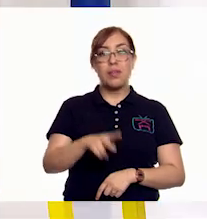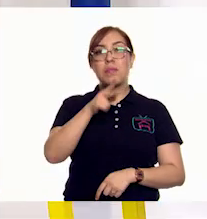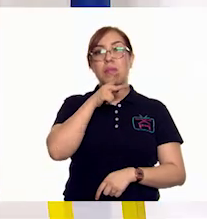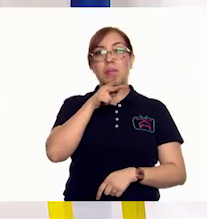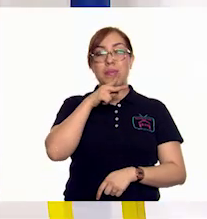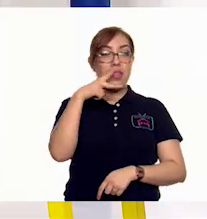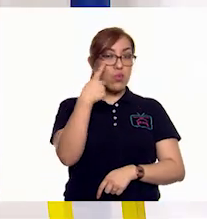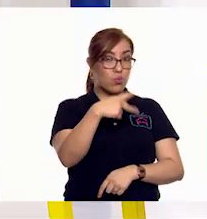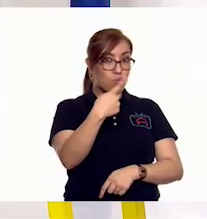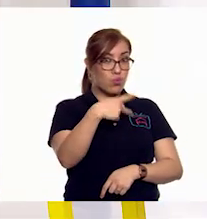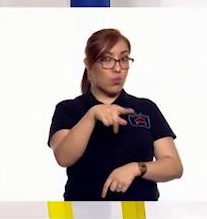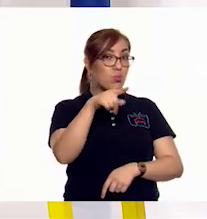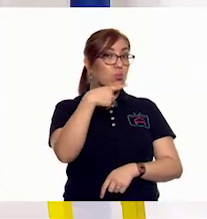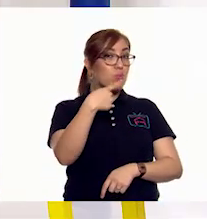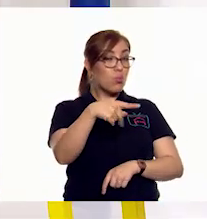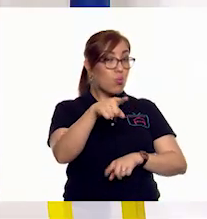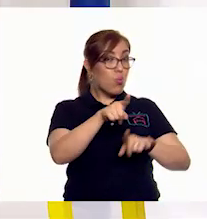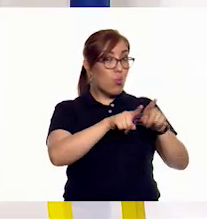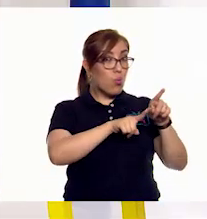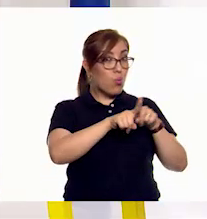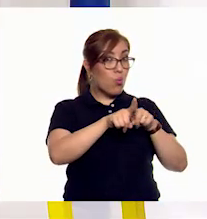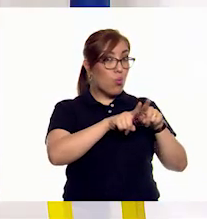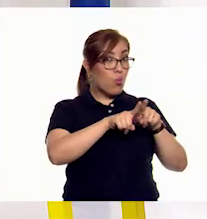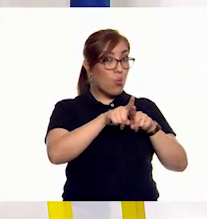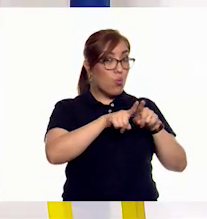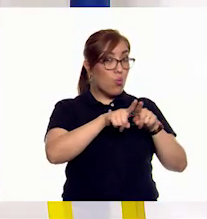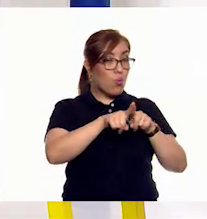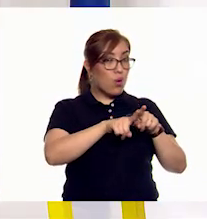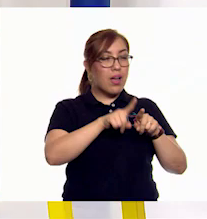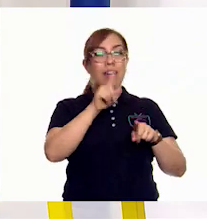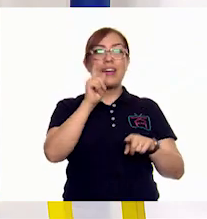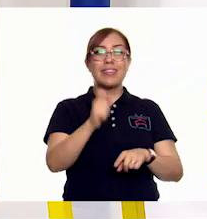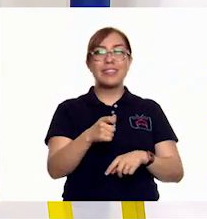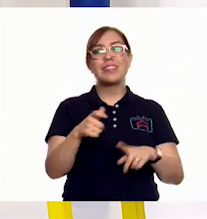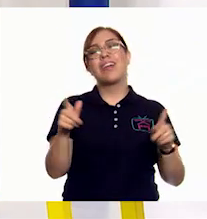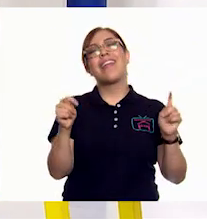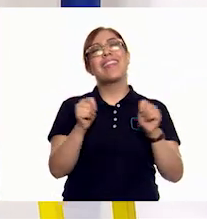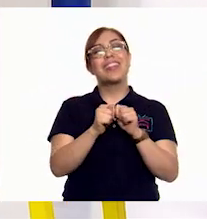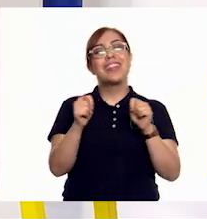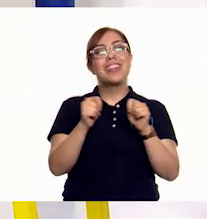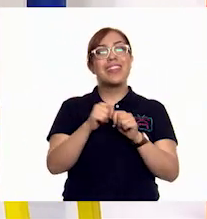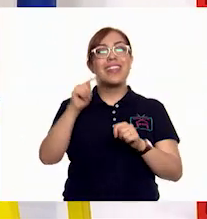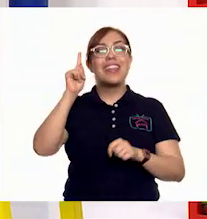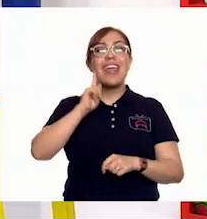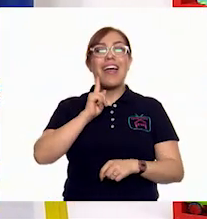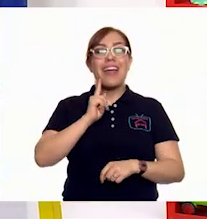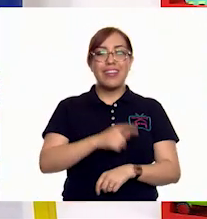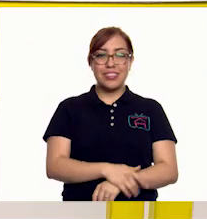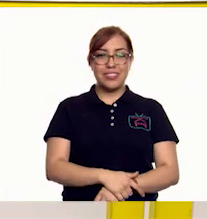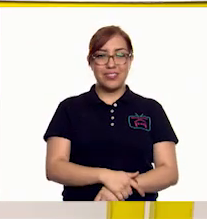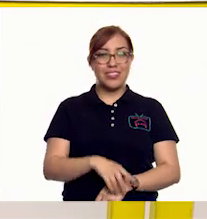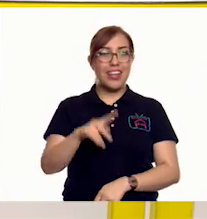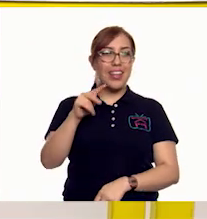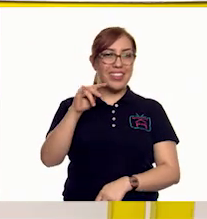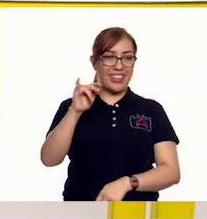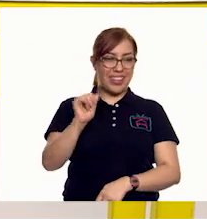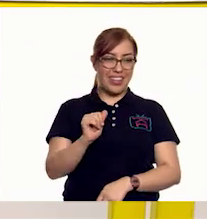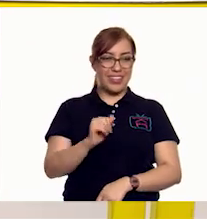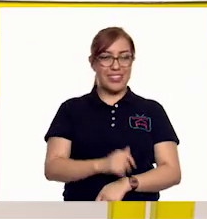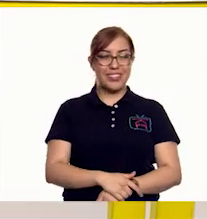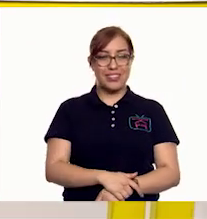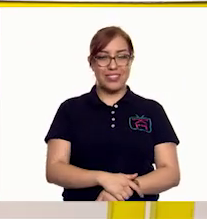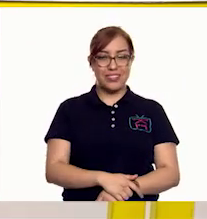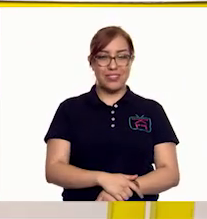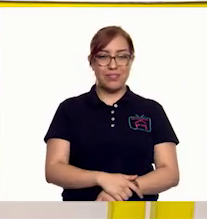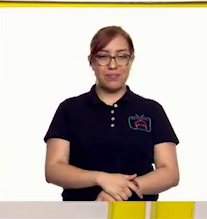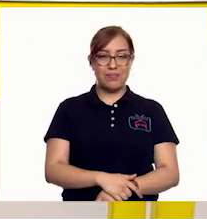papá. ¿Quién será? ¿Qué es tuyo? ¿Qué es tuyo? ¿Qué es? Tía. ¡Tía! Están diciendo que es tía. A ver, vamos a buscar tía. En la tarjeta. Muy bien, aquí